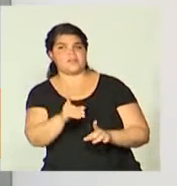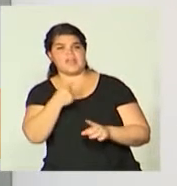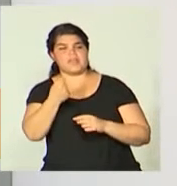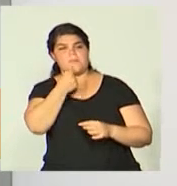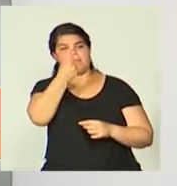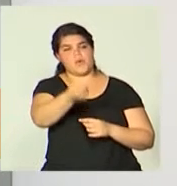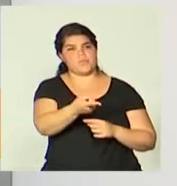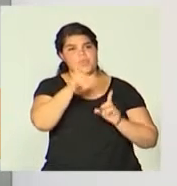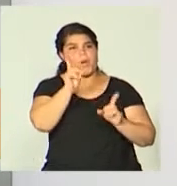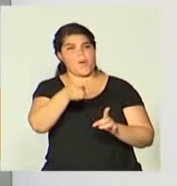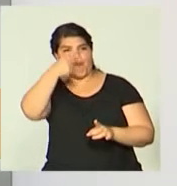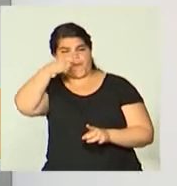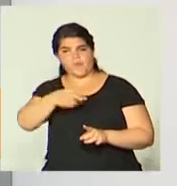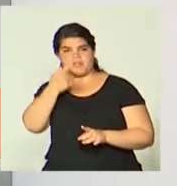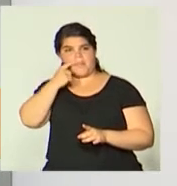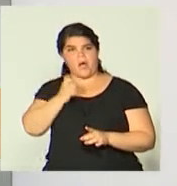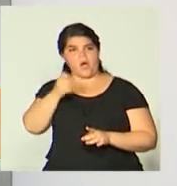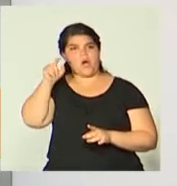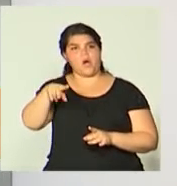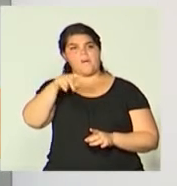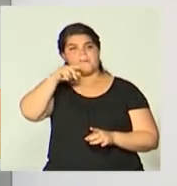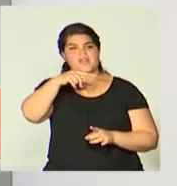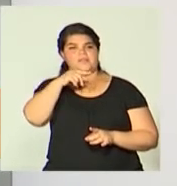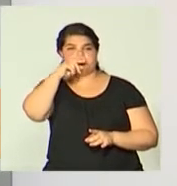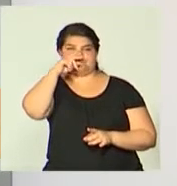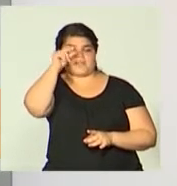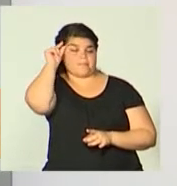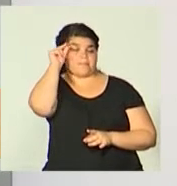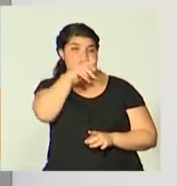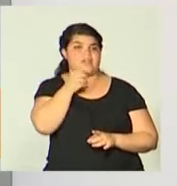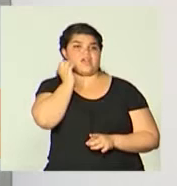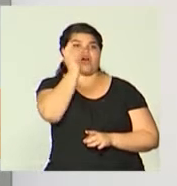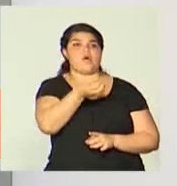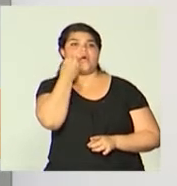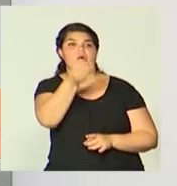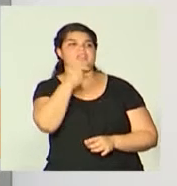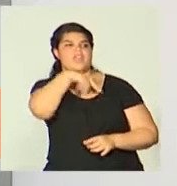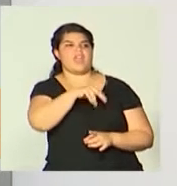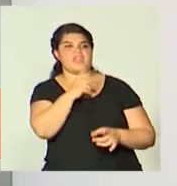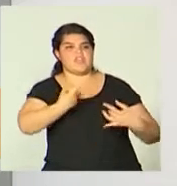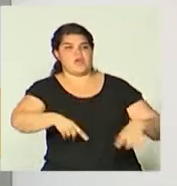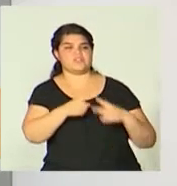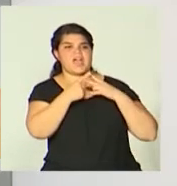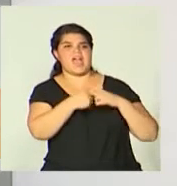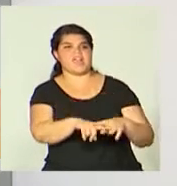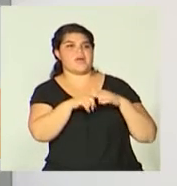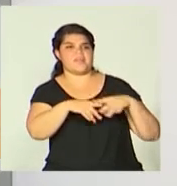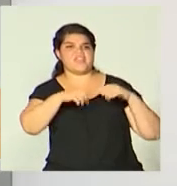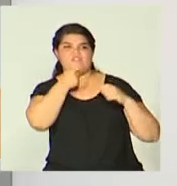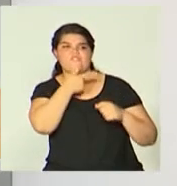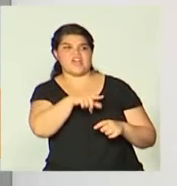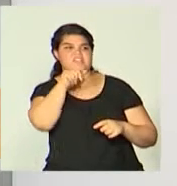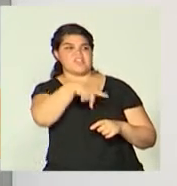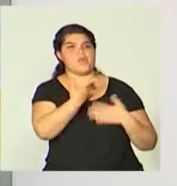pregunta las últimas declaraciones de Francisco Pérez, en donde dijo que Cornejo va a tener una herramienta para pedir financiamiento que